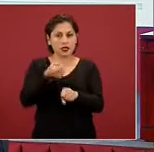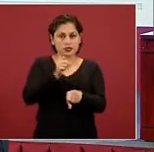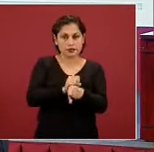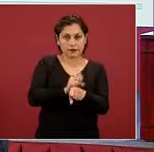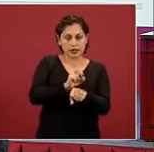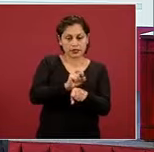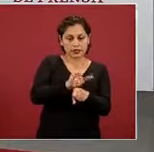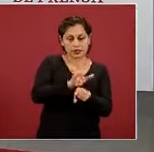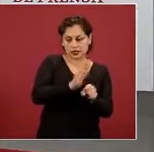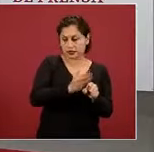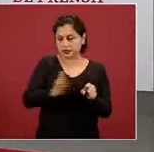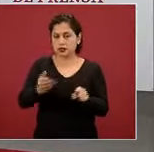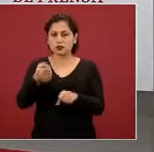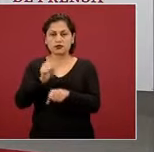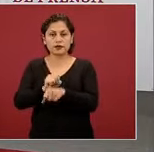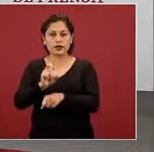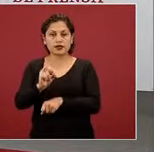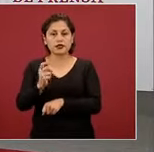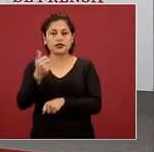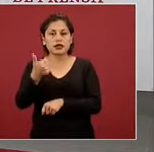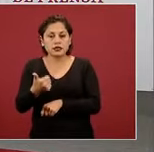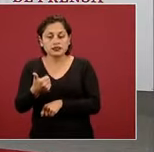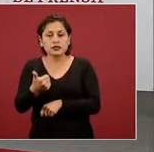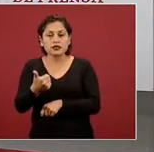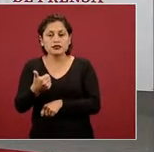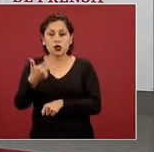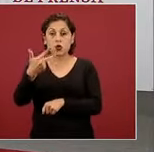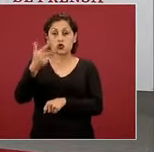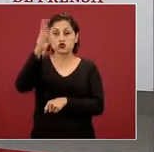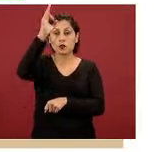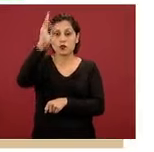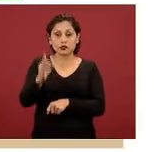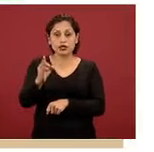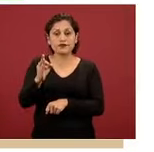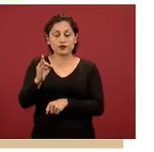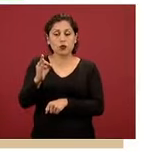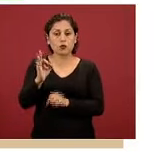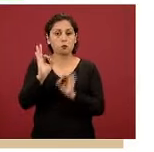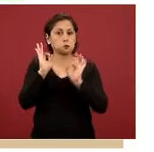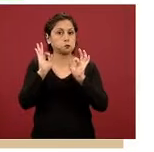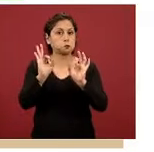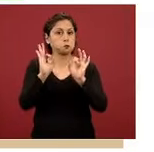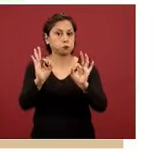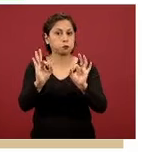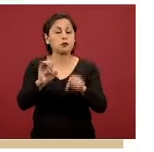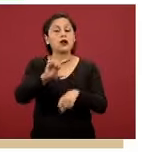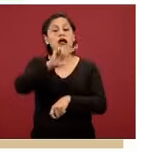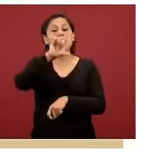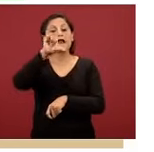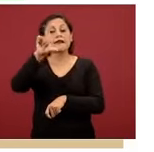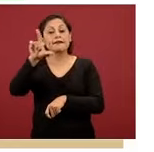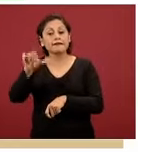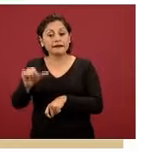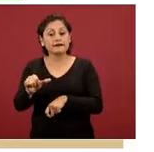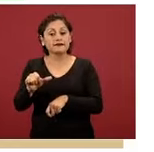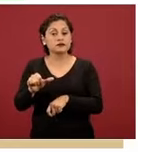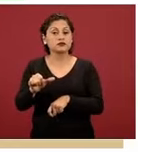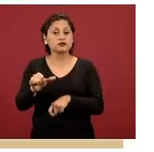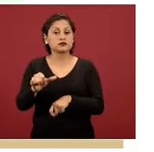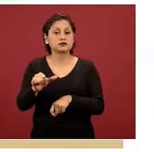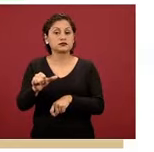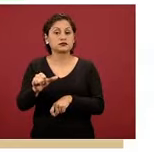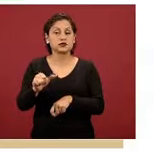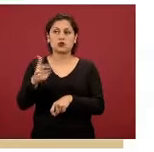la 36 y teníamos 8% de reducción. Cuando abrimos una semana con una reducción